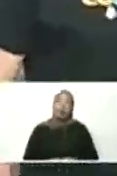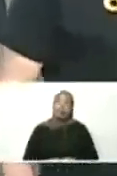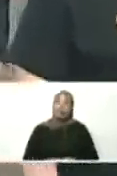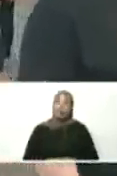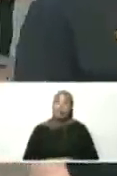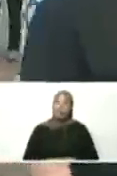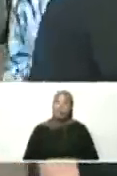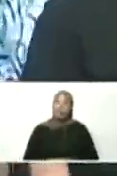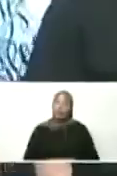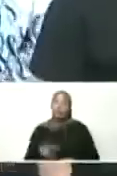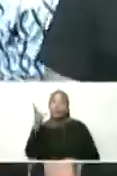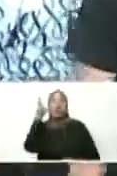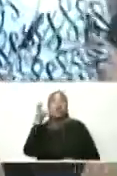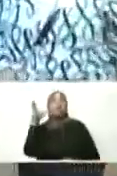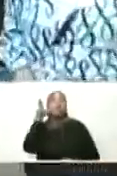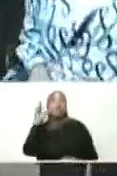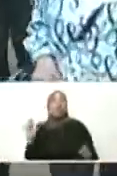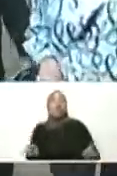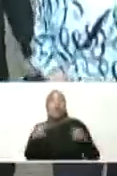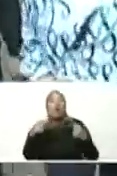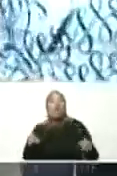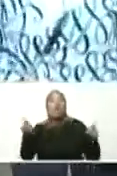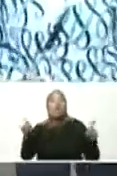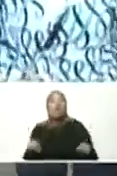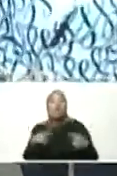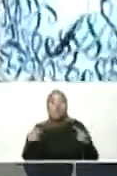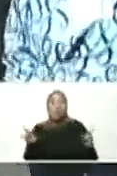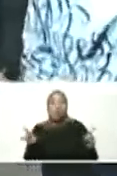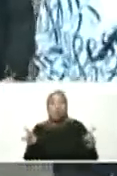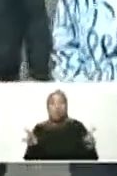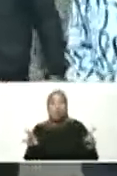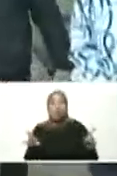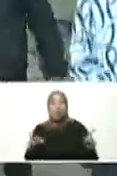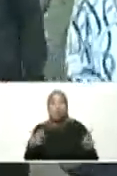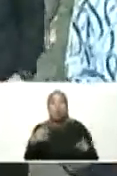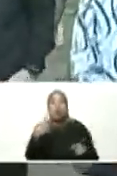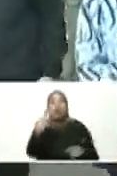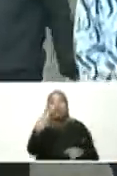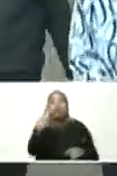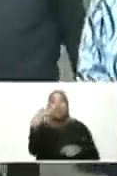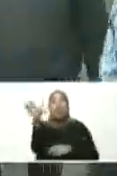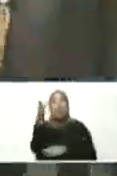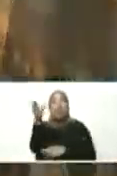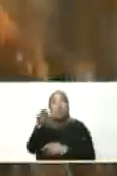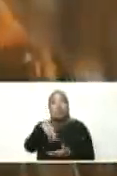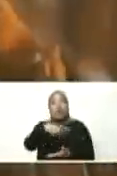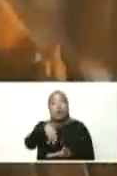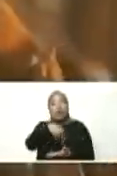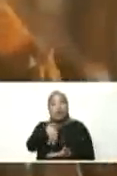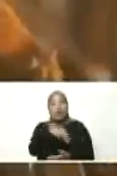de música. Un merengue campesino. Ah, los criollitos del merengue, vamos.